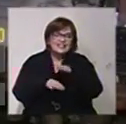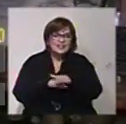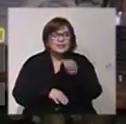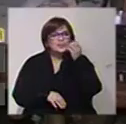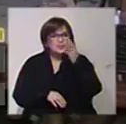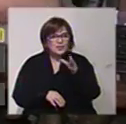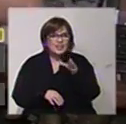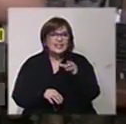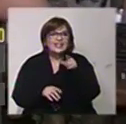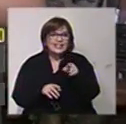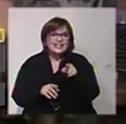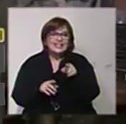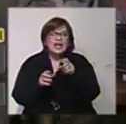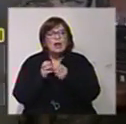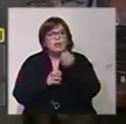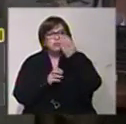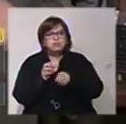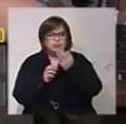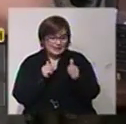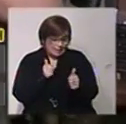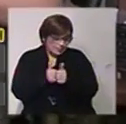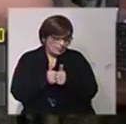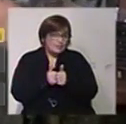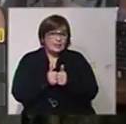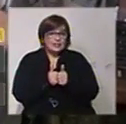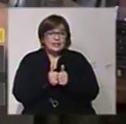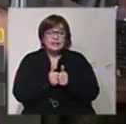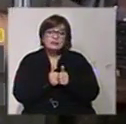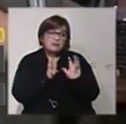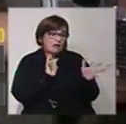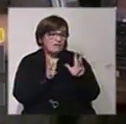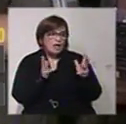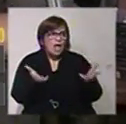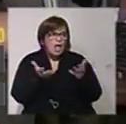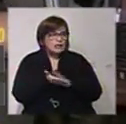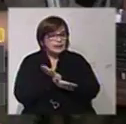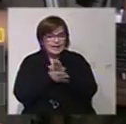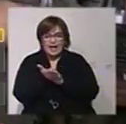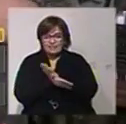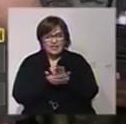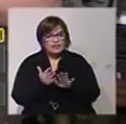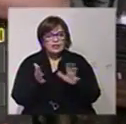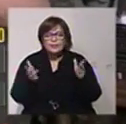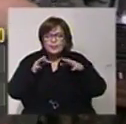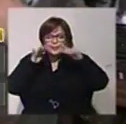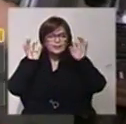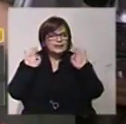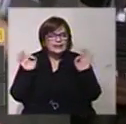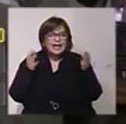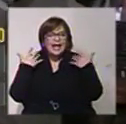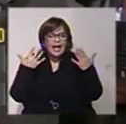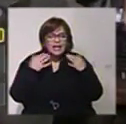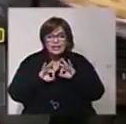tiraje que tiene esta chimenea es espectacular, porque estamos al lado y uno puede estar sin sufrir el calor. Nada de humo, nada de humo. Sí, sin humo ni calor, o